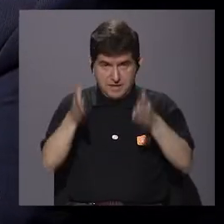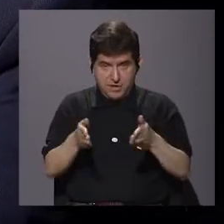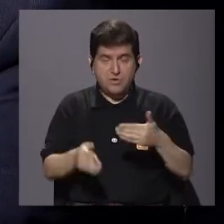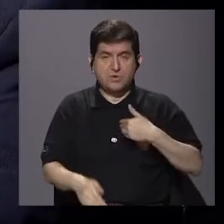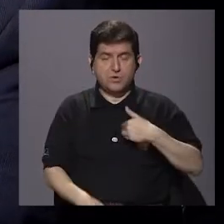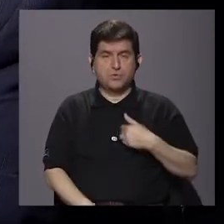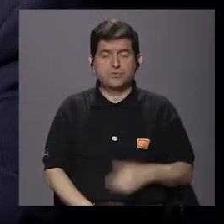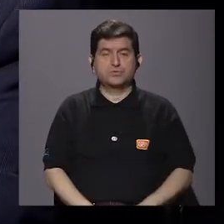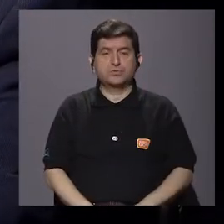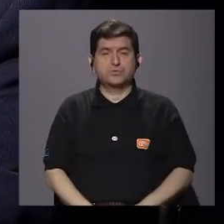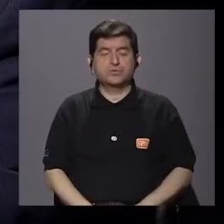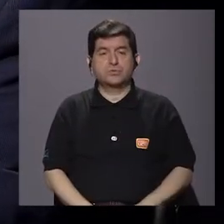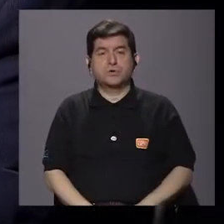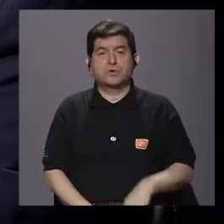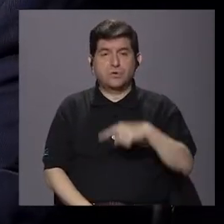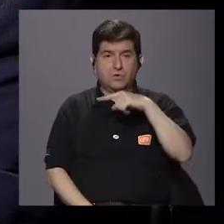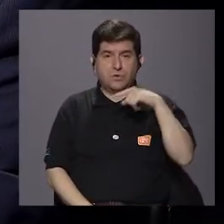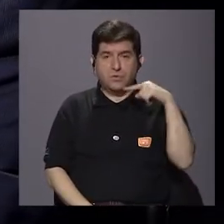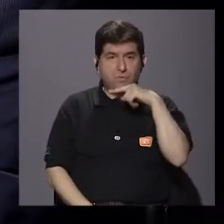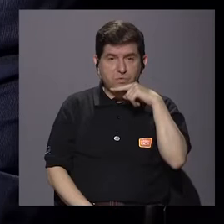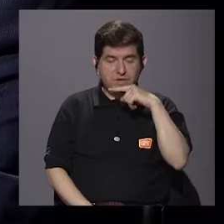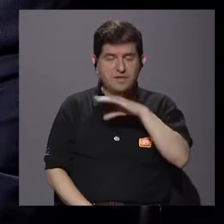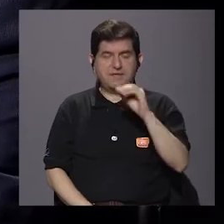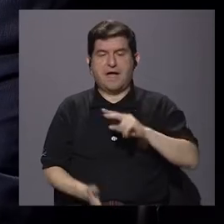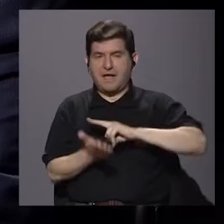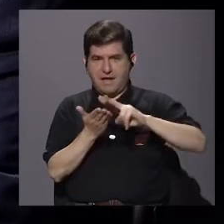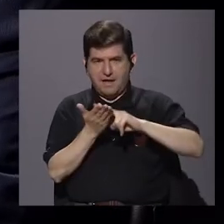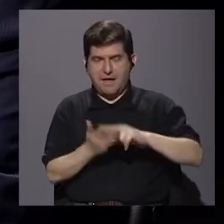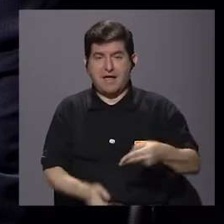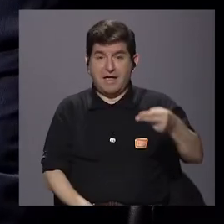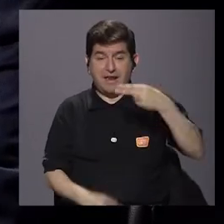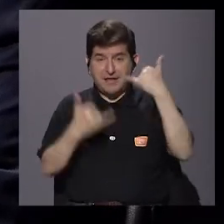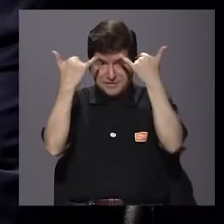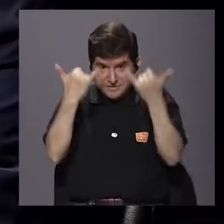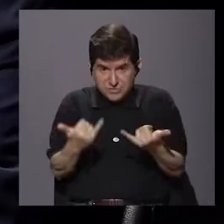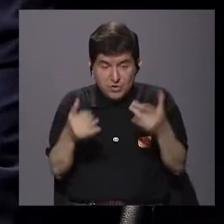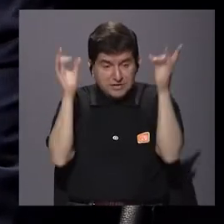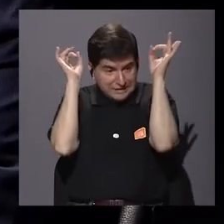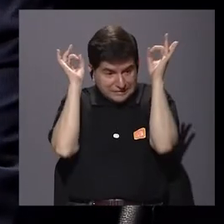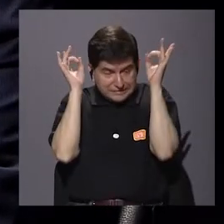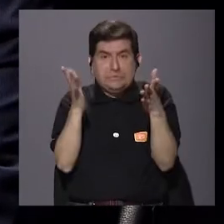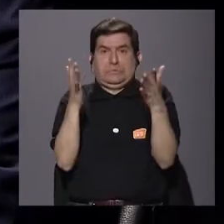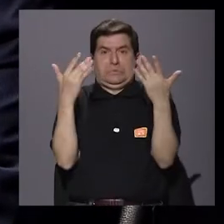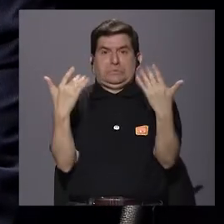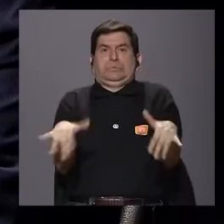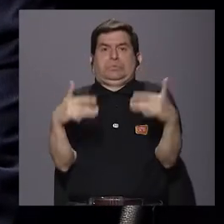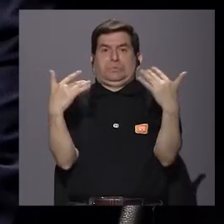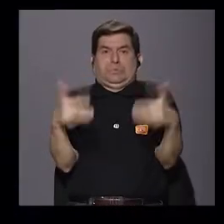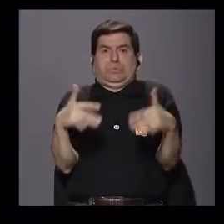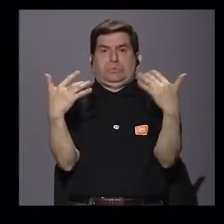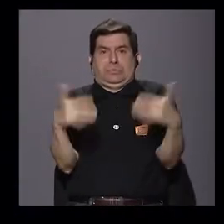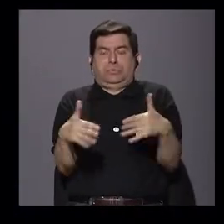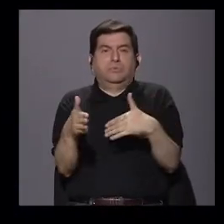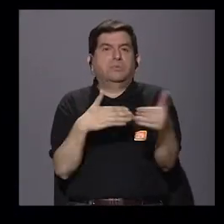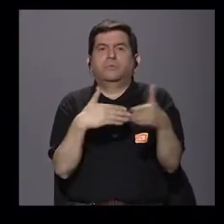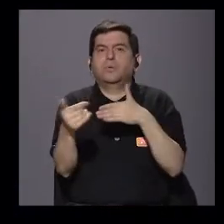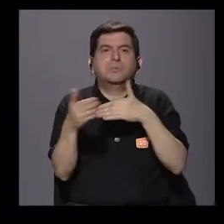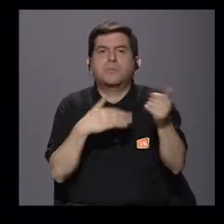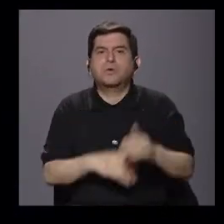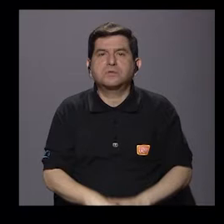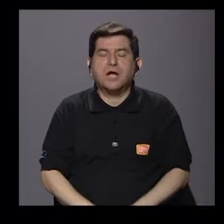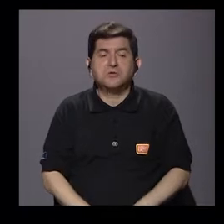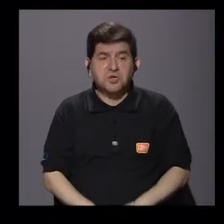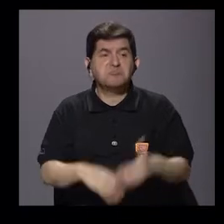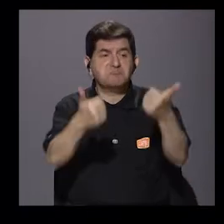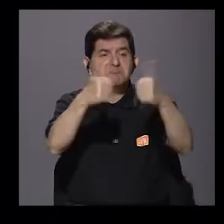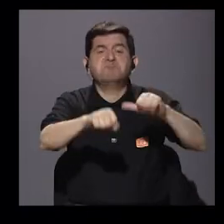entre la unidad y liberación un antagonismo histórico era tremendo es tremendo y a pesar de eso he llegado a